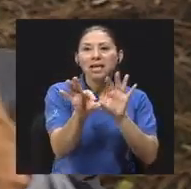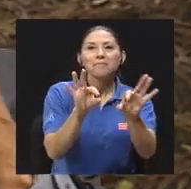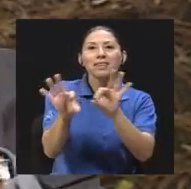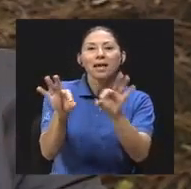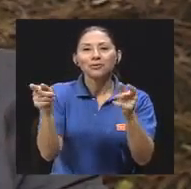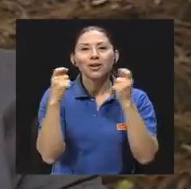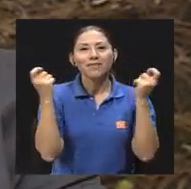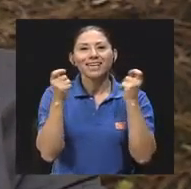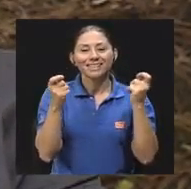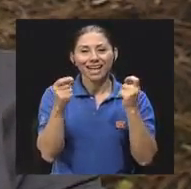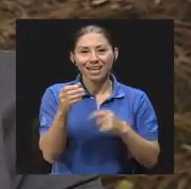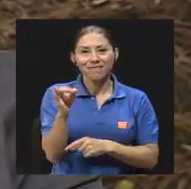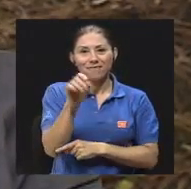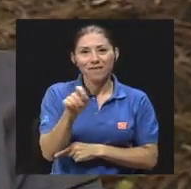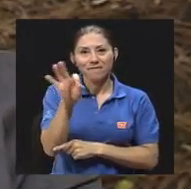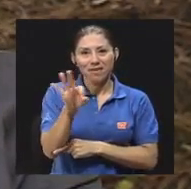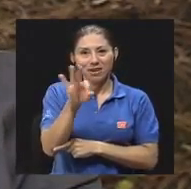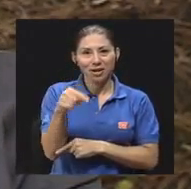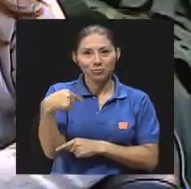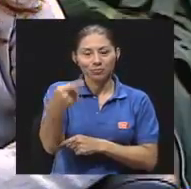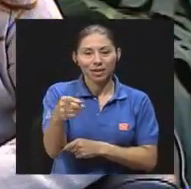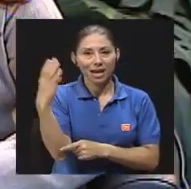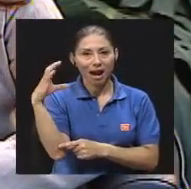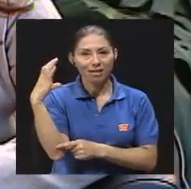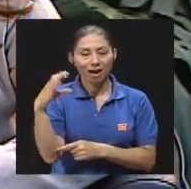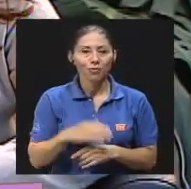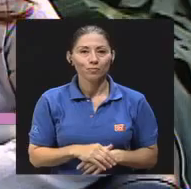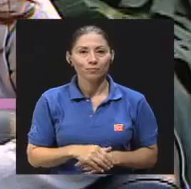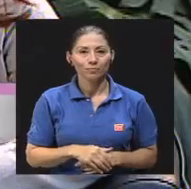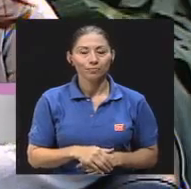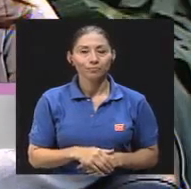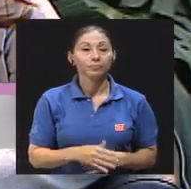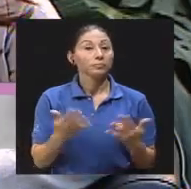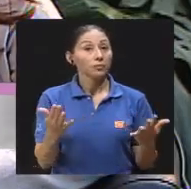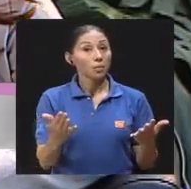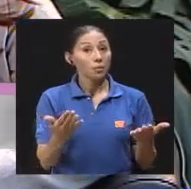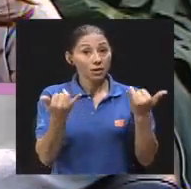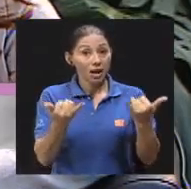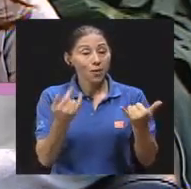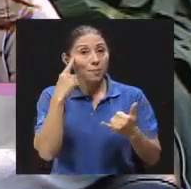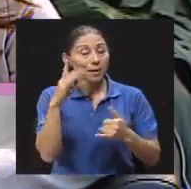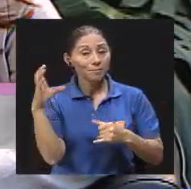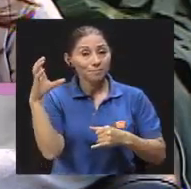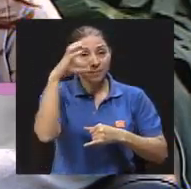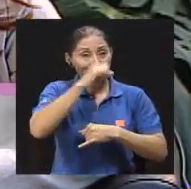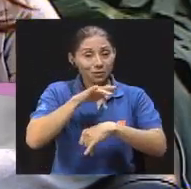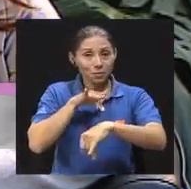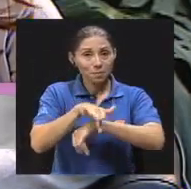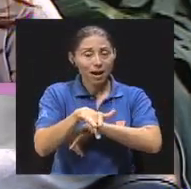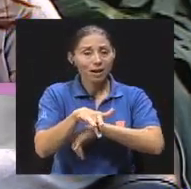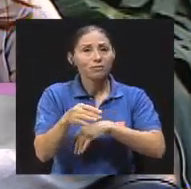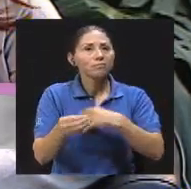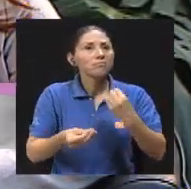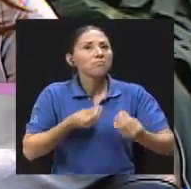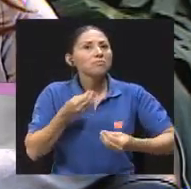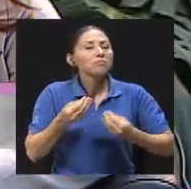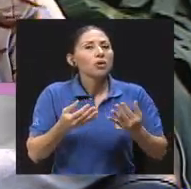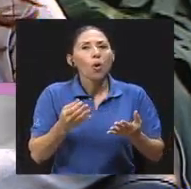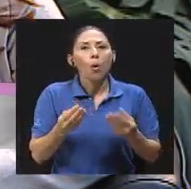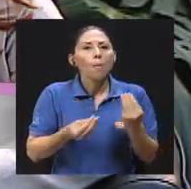llegar, el próximo febrero en Cartago. Ah, bueno, y doctor, sería oportuno, retomando este tema de la detección temprana de la clínica, ¿verdad?